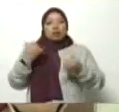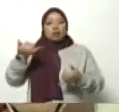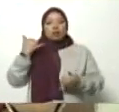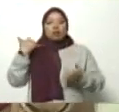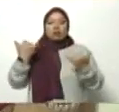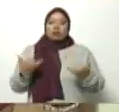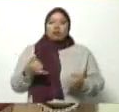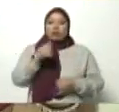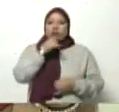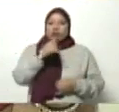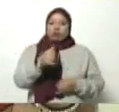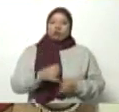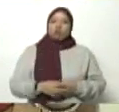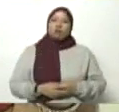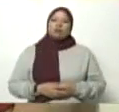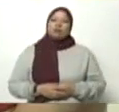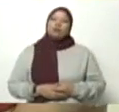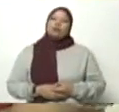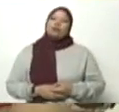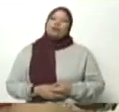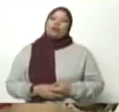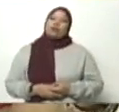Ellos dijeron, van a claudicar.